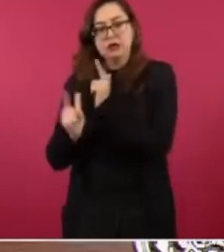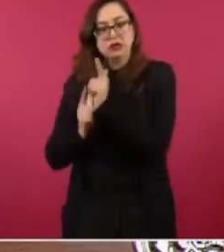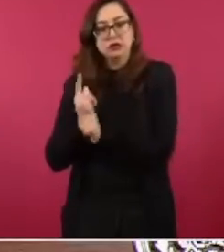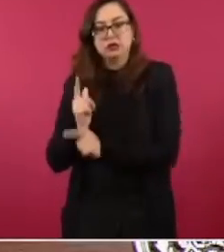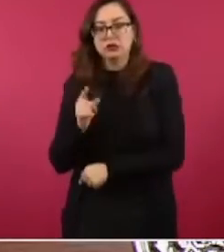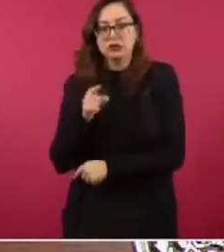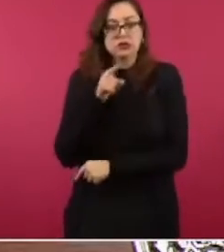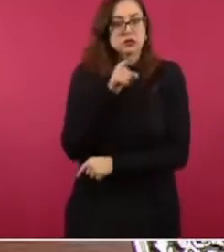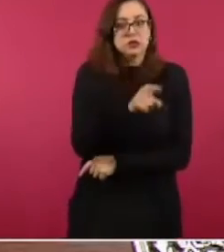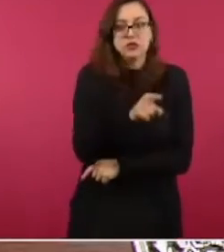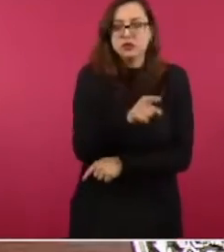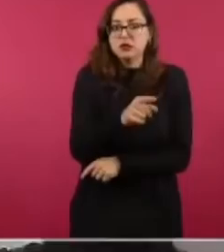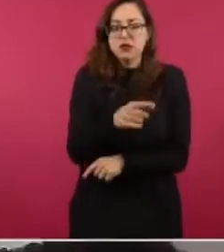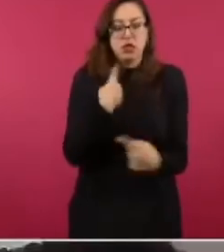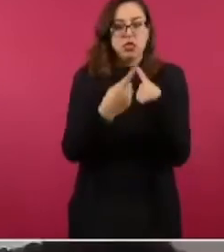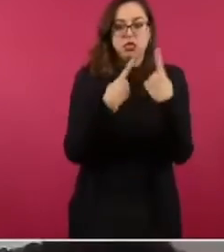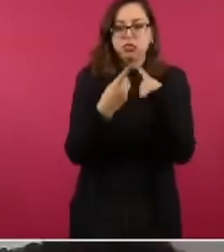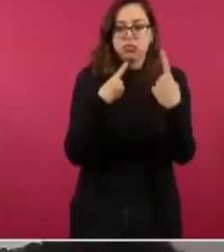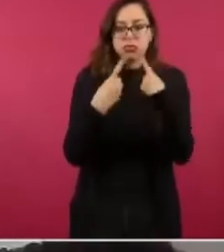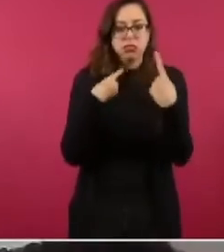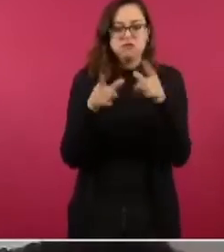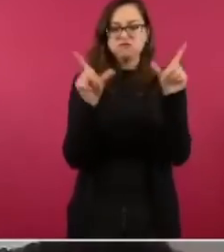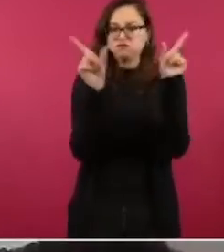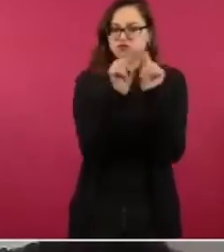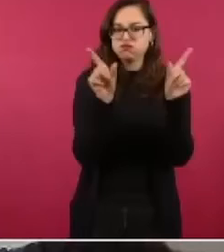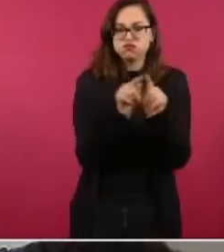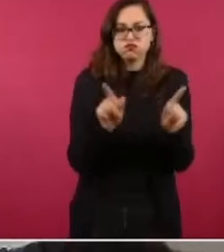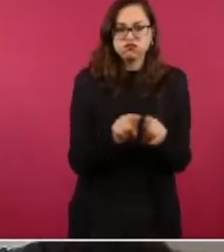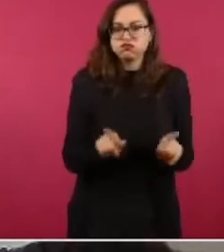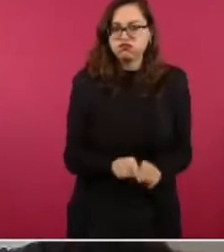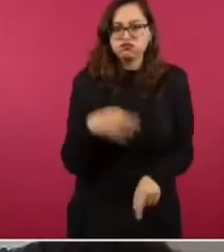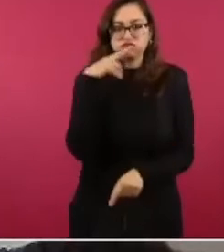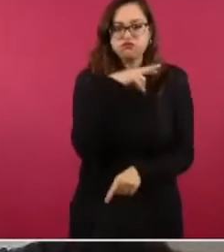pero muy rápido y poco, y breve.